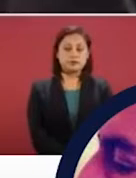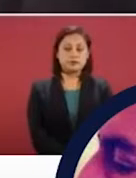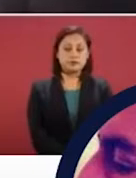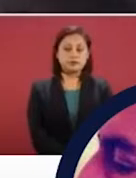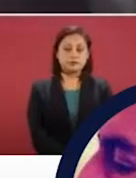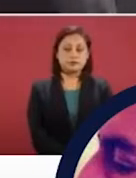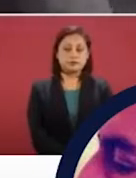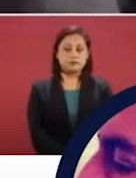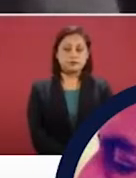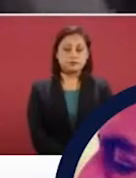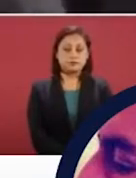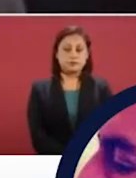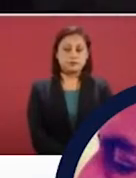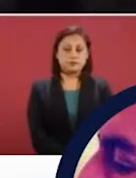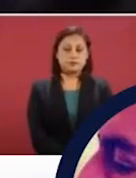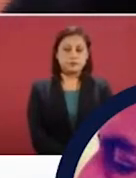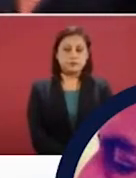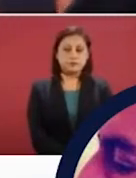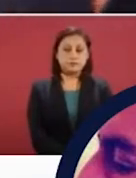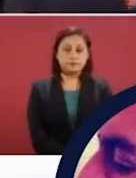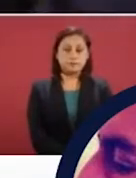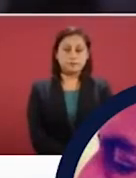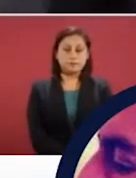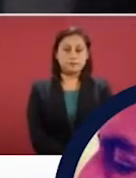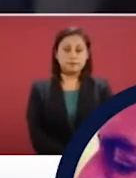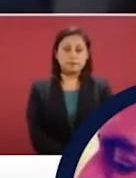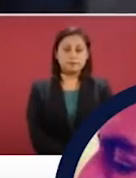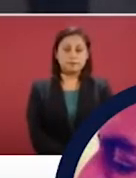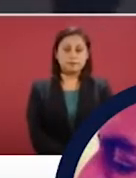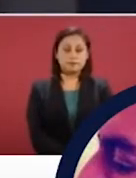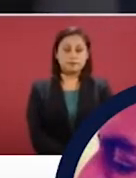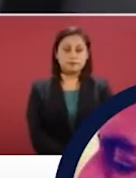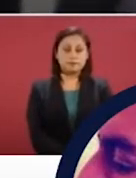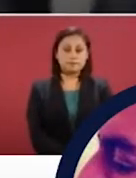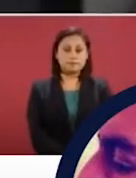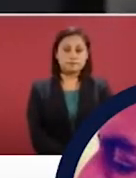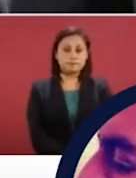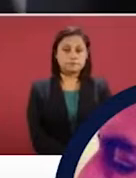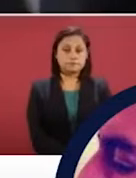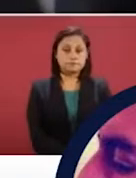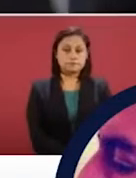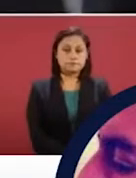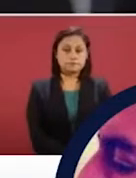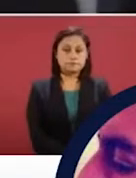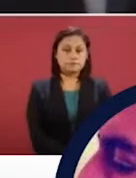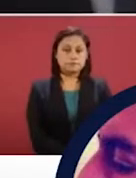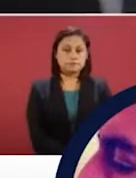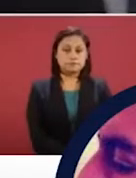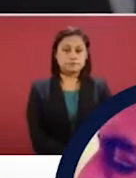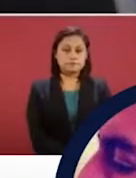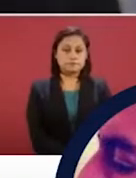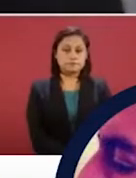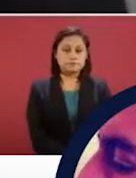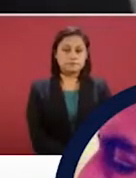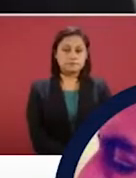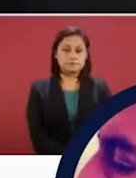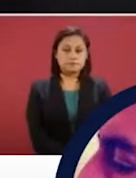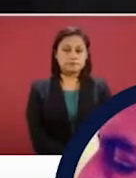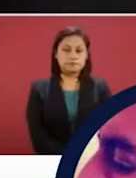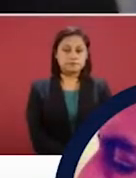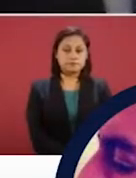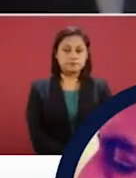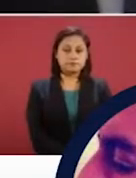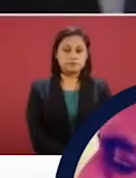Sonora. Hay uno de 454 millones de pesos para el aeropuerto de Hermosillo, esto es para modernización y de